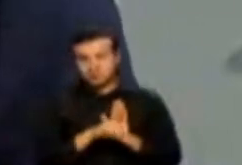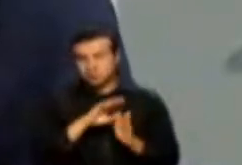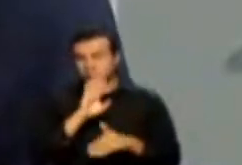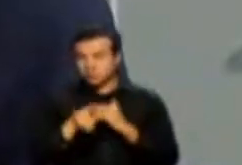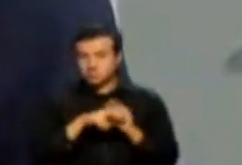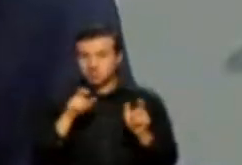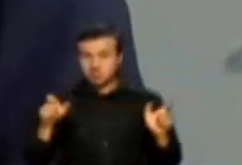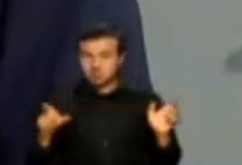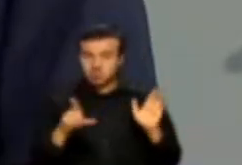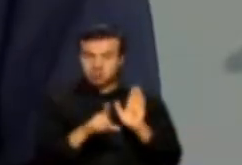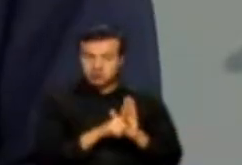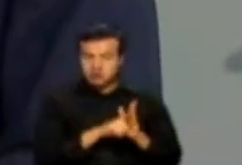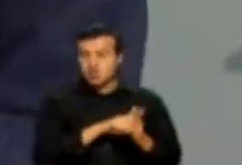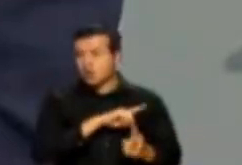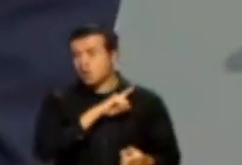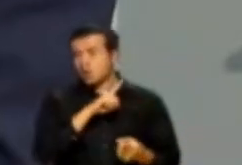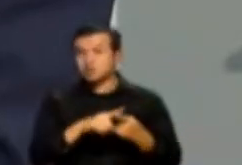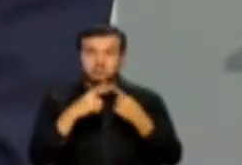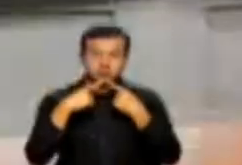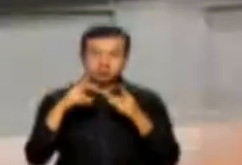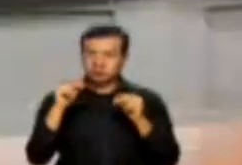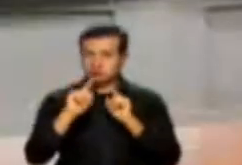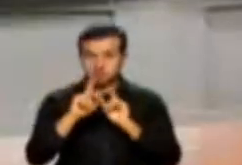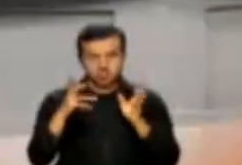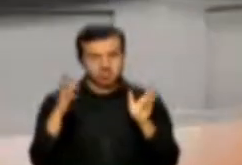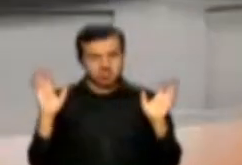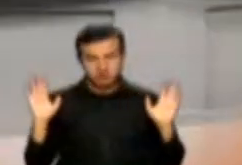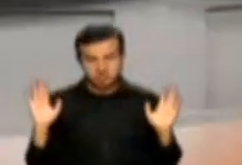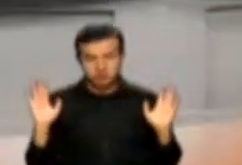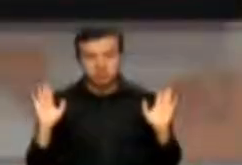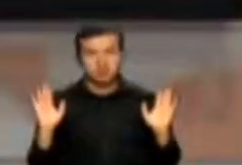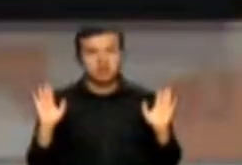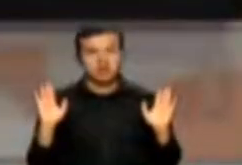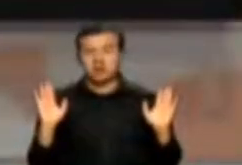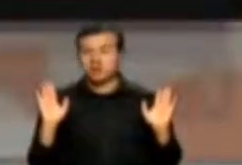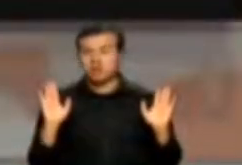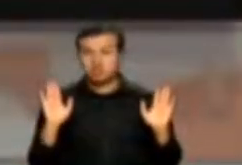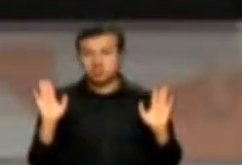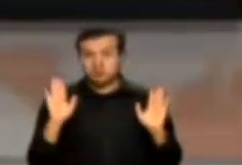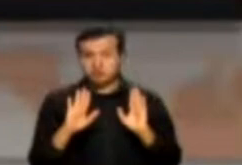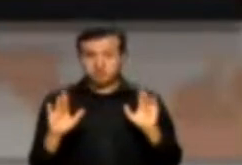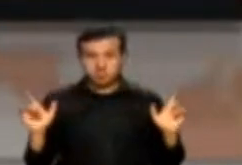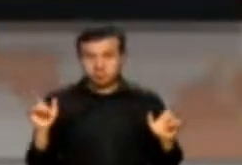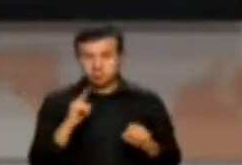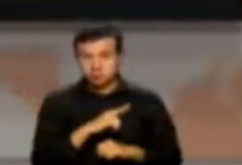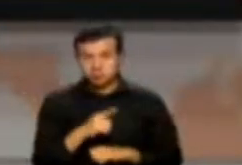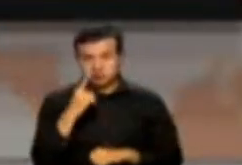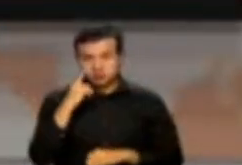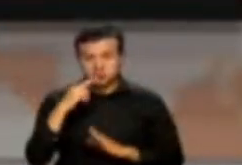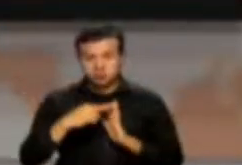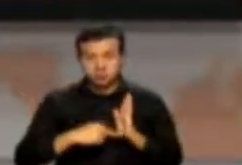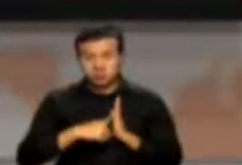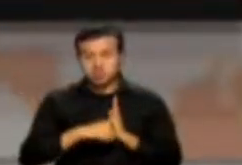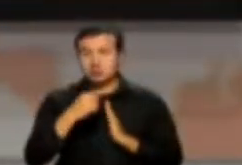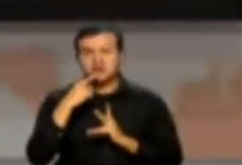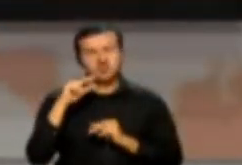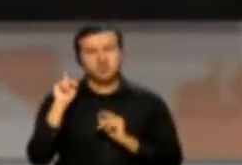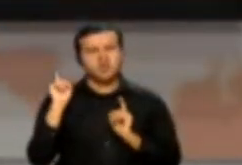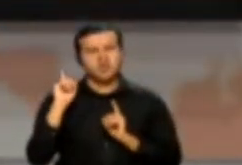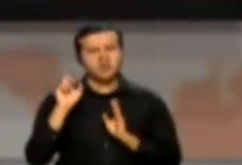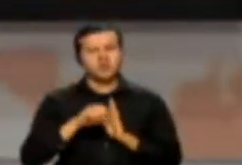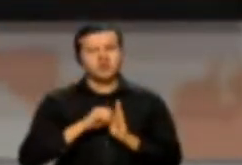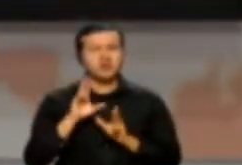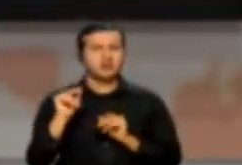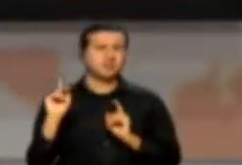somos donantes a menos que declaremos lo contrario exactamente a menos que cuando en el registro civil digamos no queremos ser